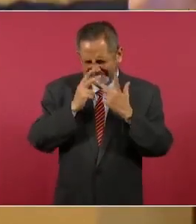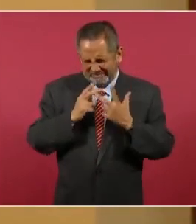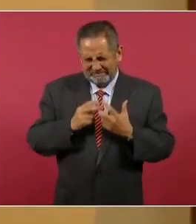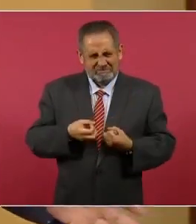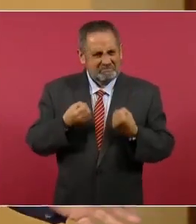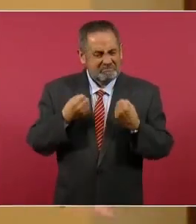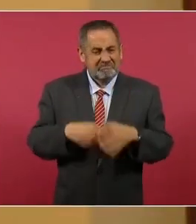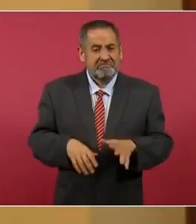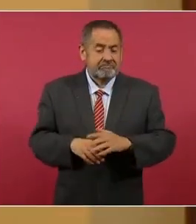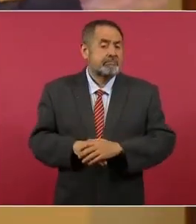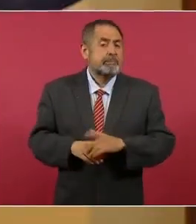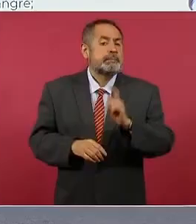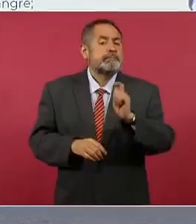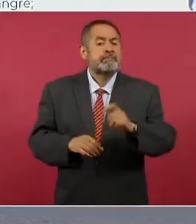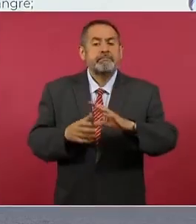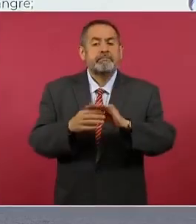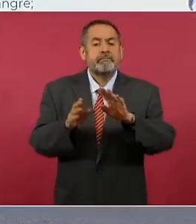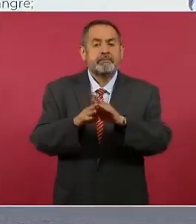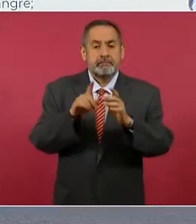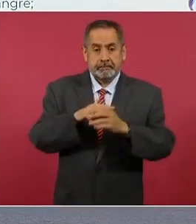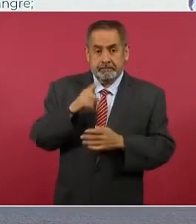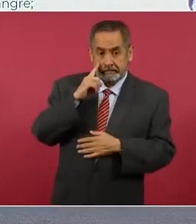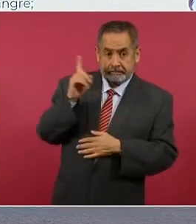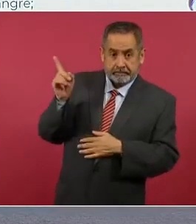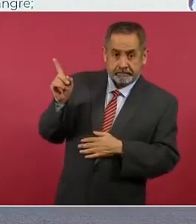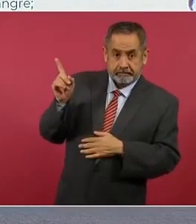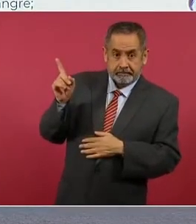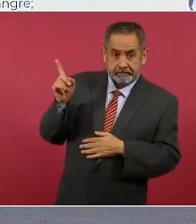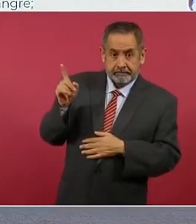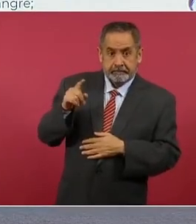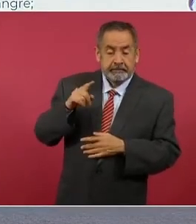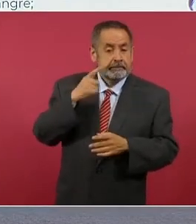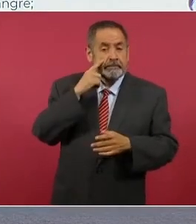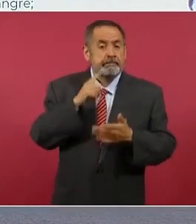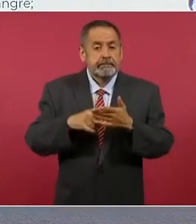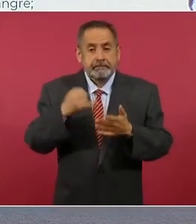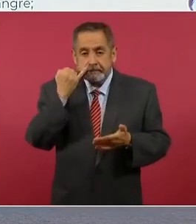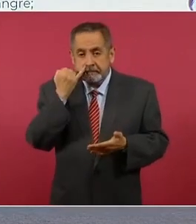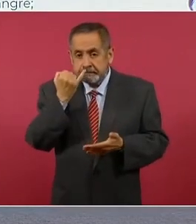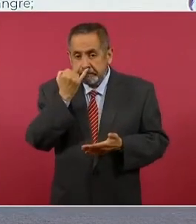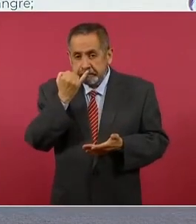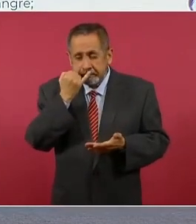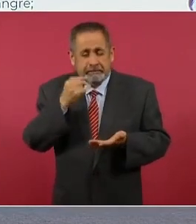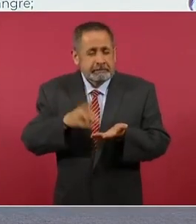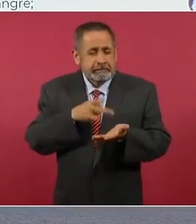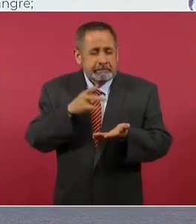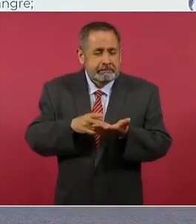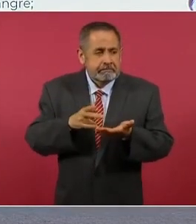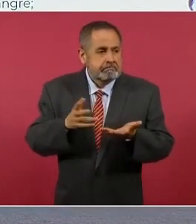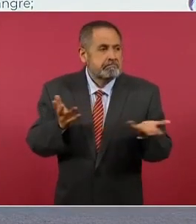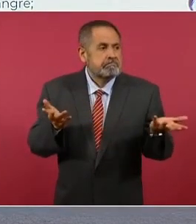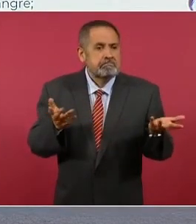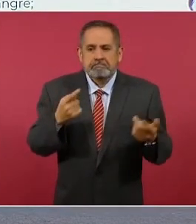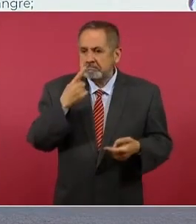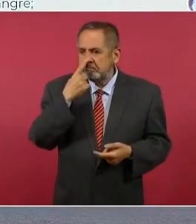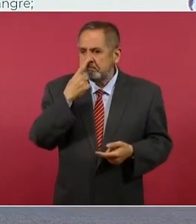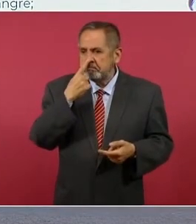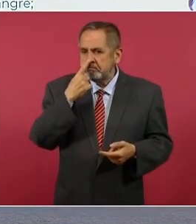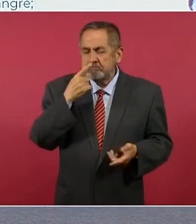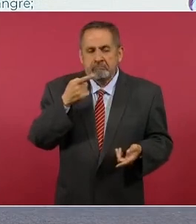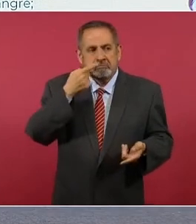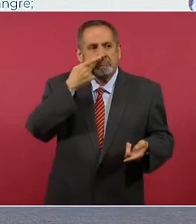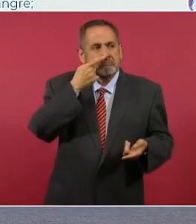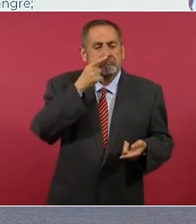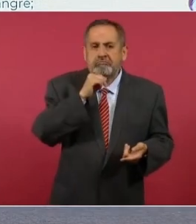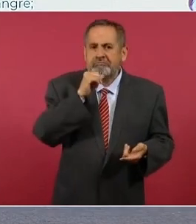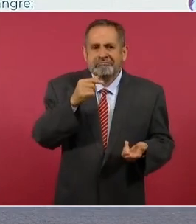elementos que podemos resaltar están aquí. Cuando se usa aspirada, se pierde el olfato, puede ser de manera